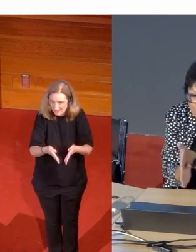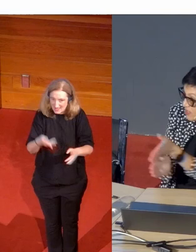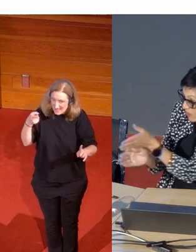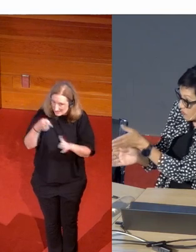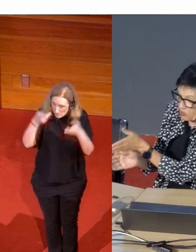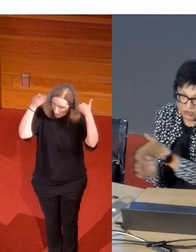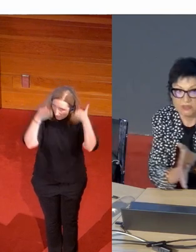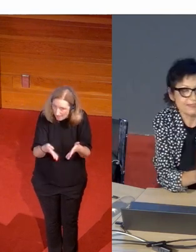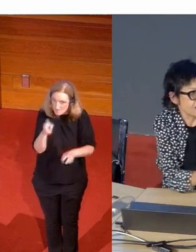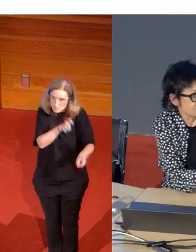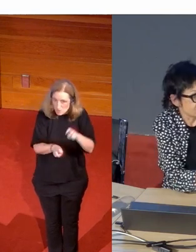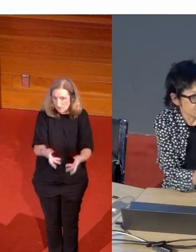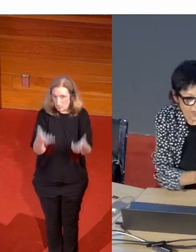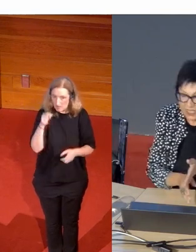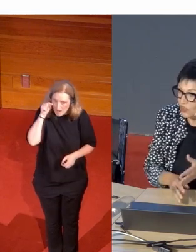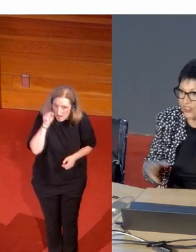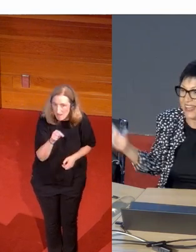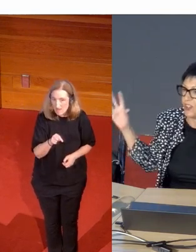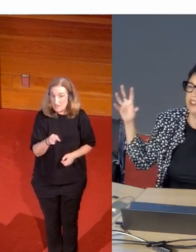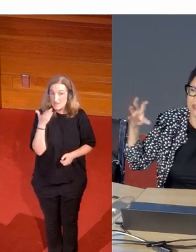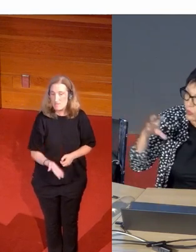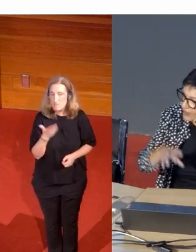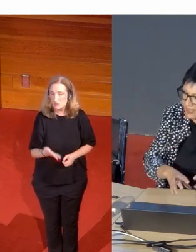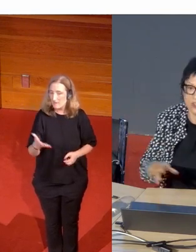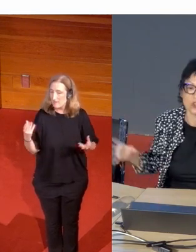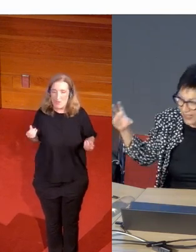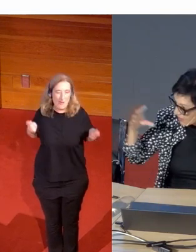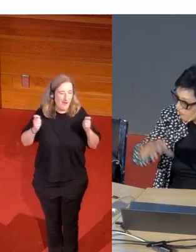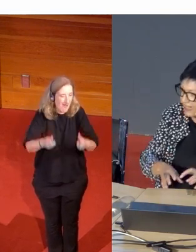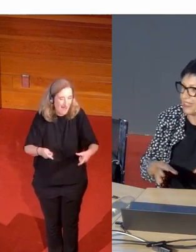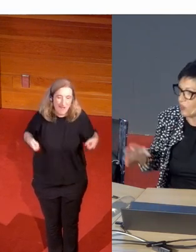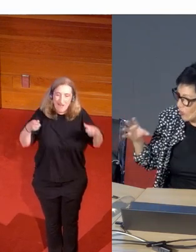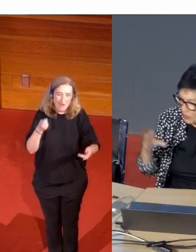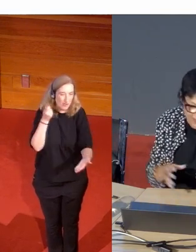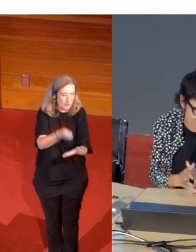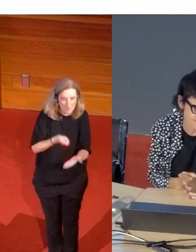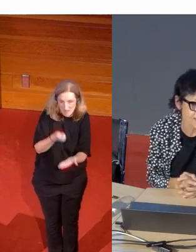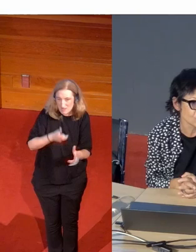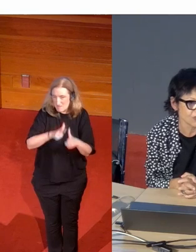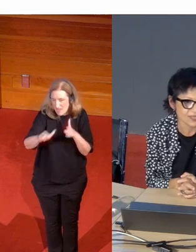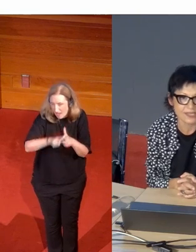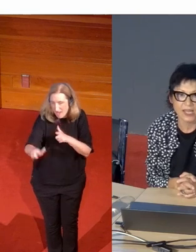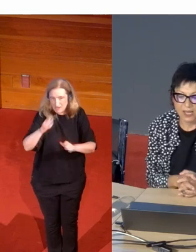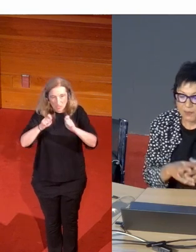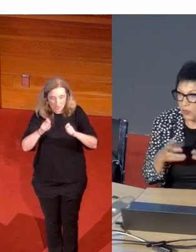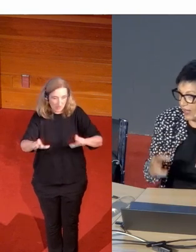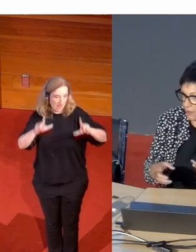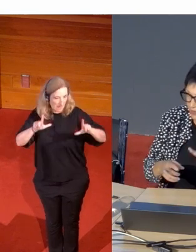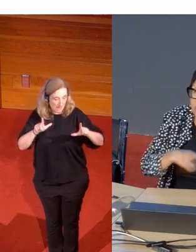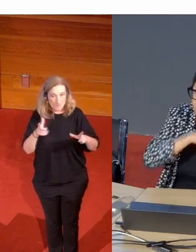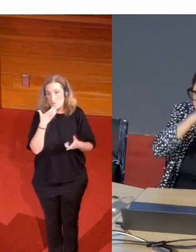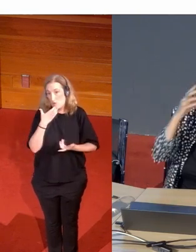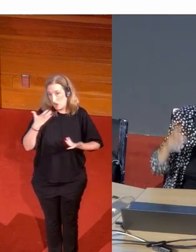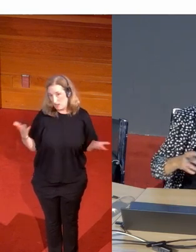de un puña de votos literalmente Y entonces ahí es donde va todo el dinero toda la campaña todos los viajes Y entonces por